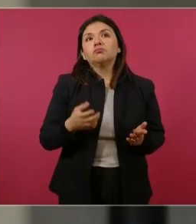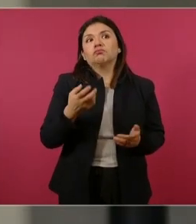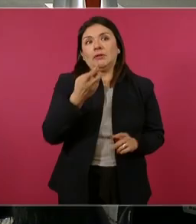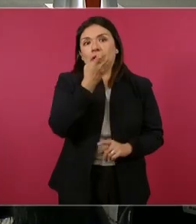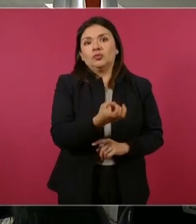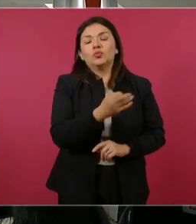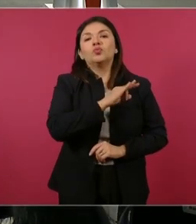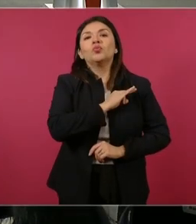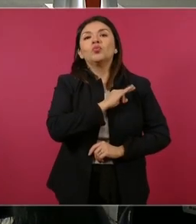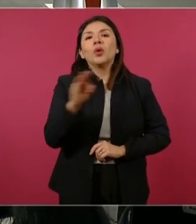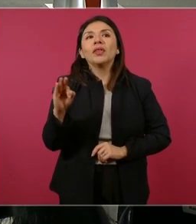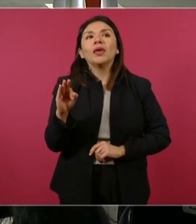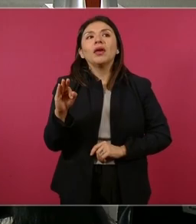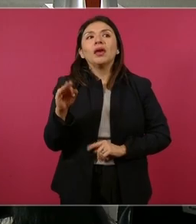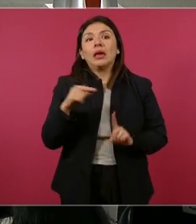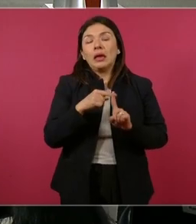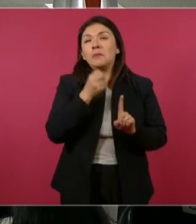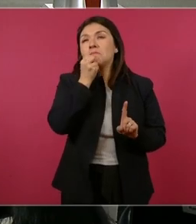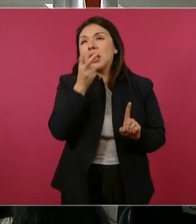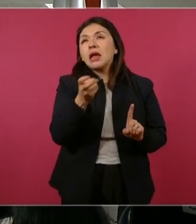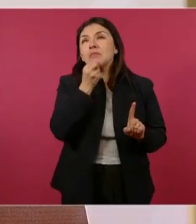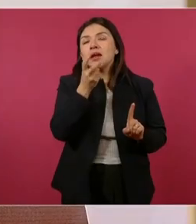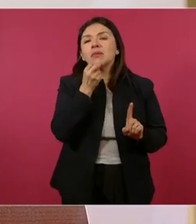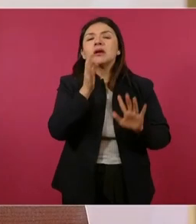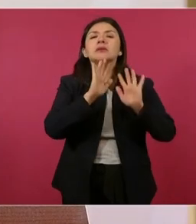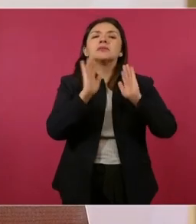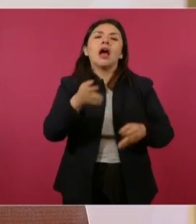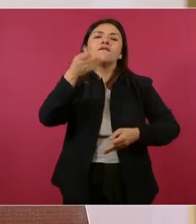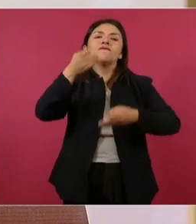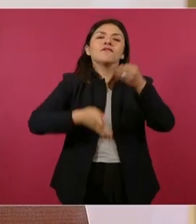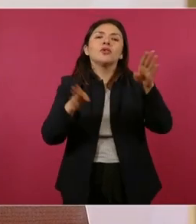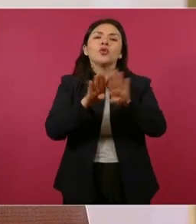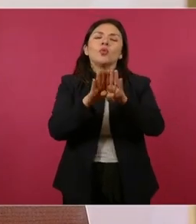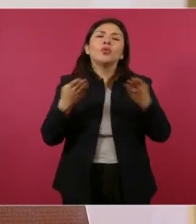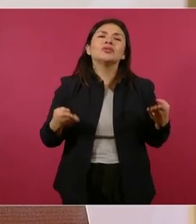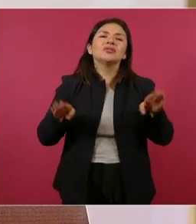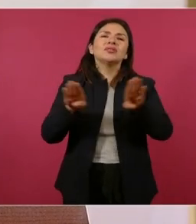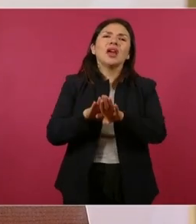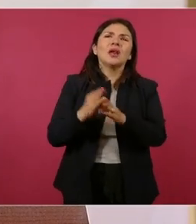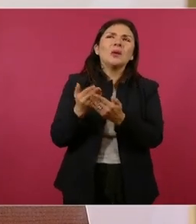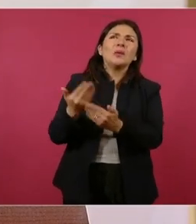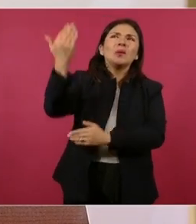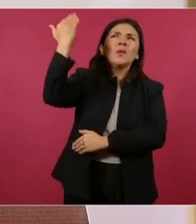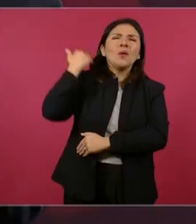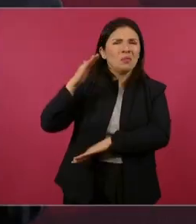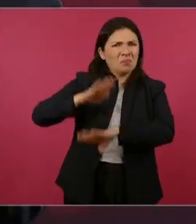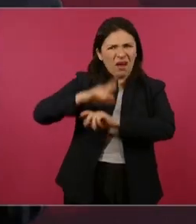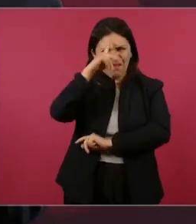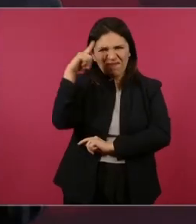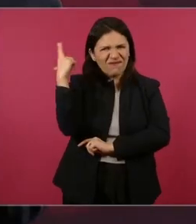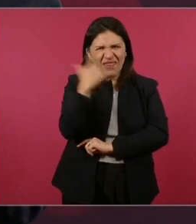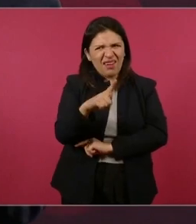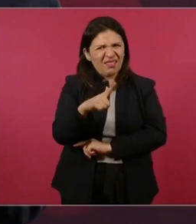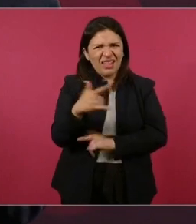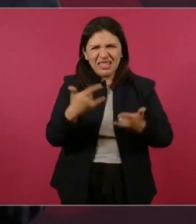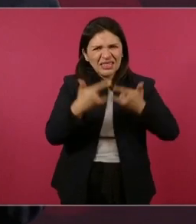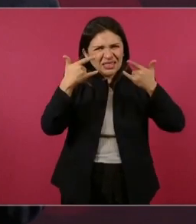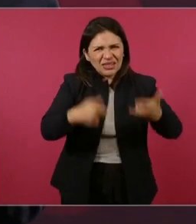permitiría, ¿no?, que se cierre ese capítulo, ¿no?, negro en la